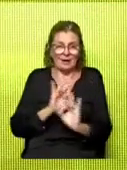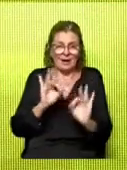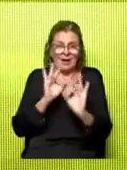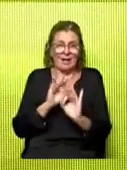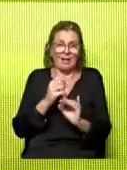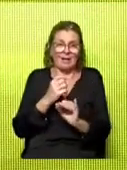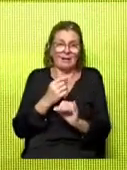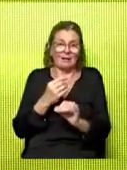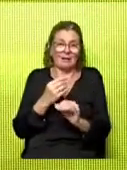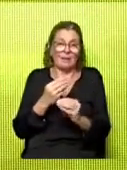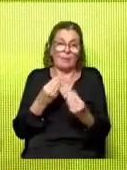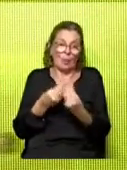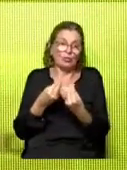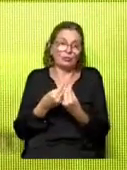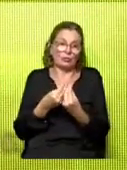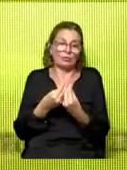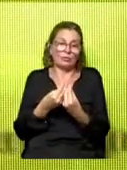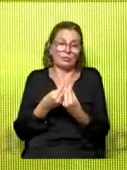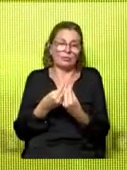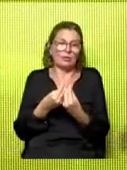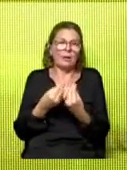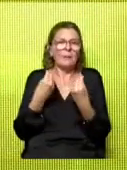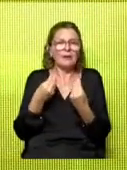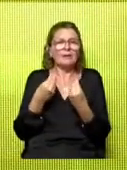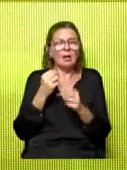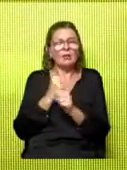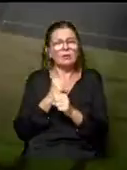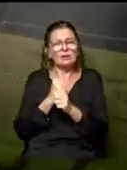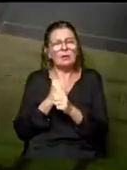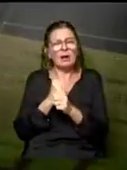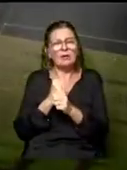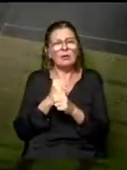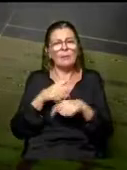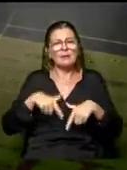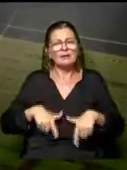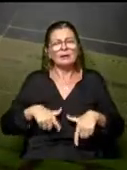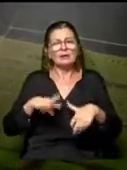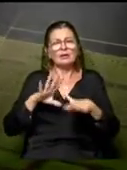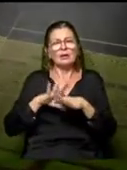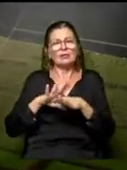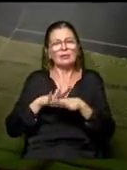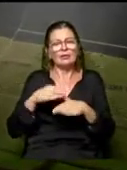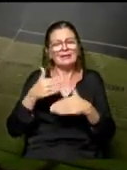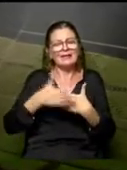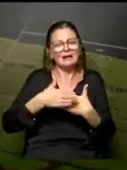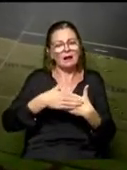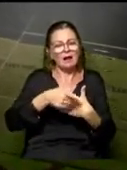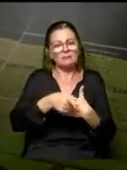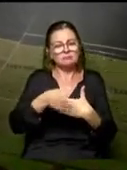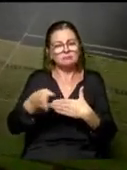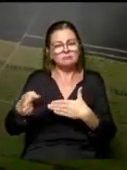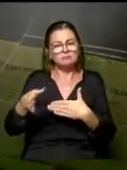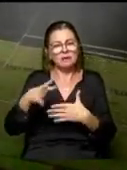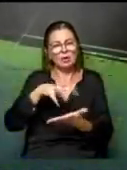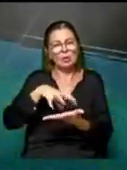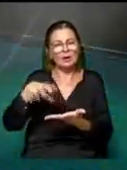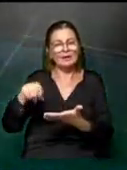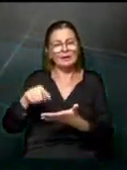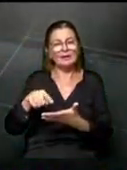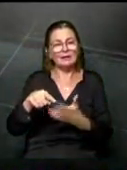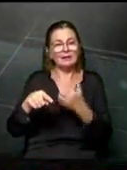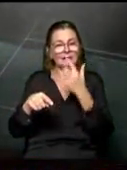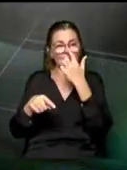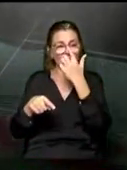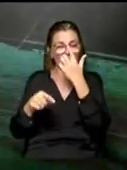suficiente. ¿Qué ha pasado con el trabajo del Ministerio de Desarrollo Social en territorio? Bueno, eso justamente era el punto que seguía,